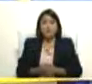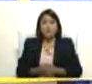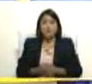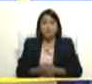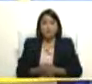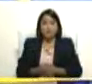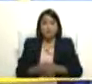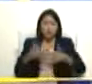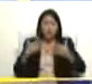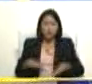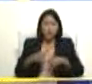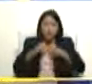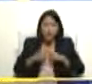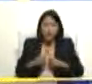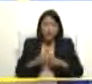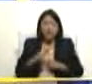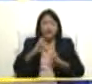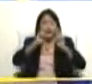gruesos,